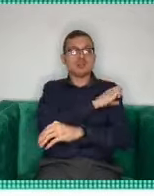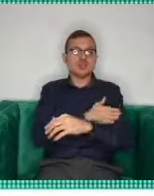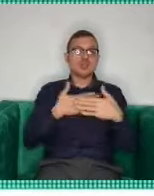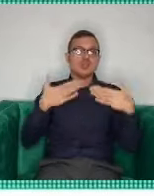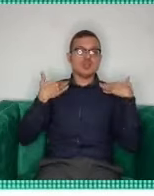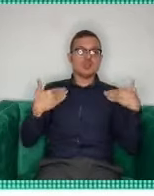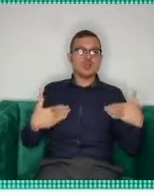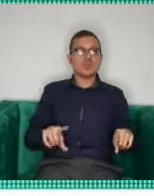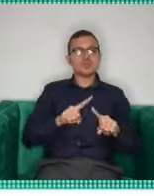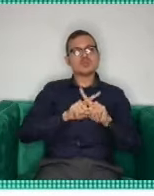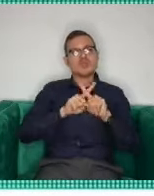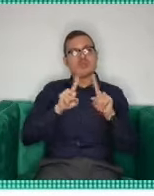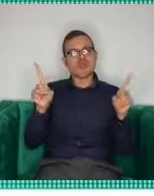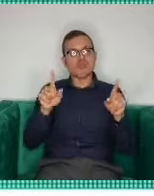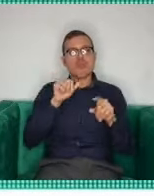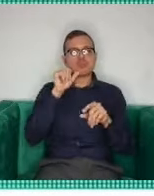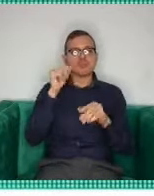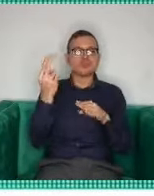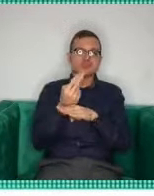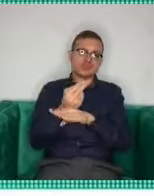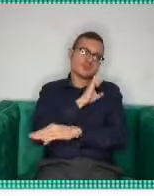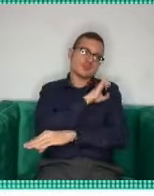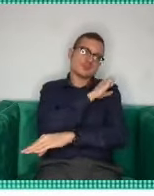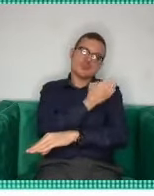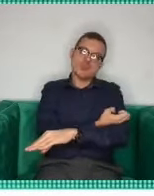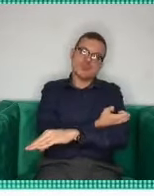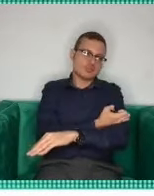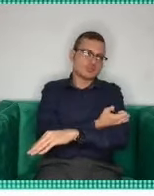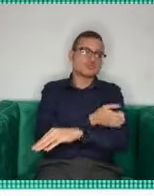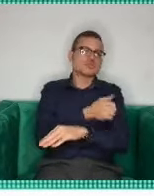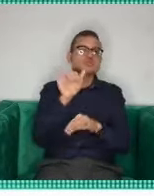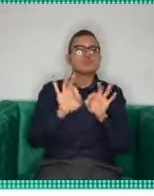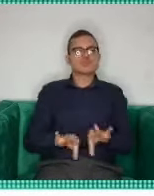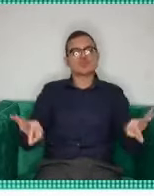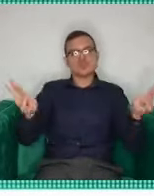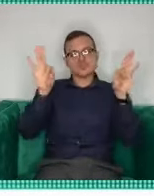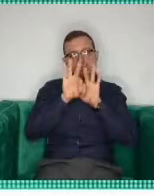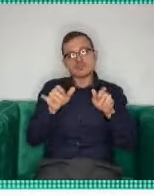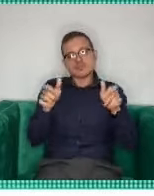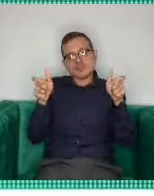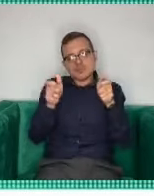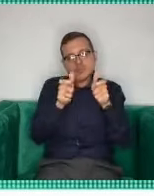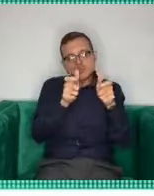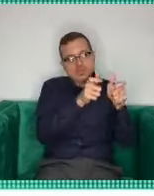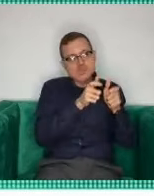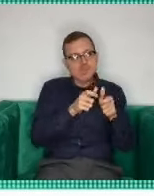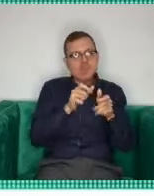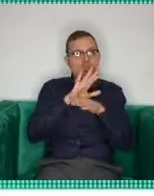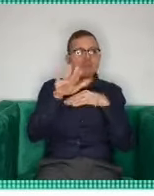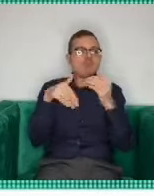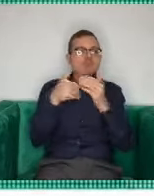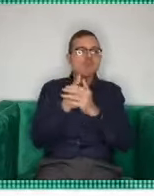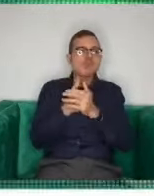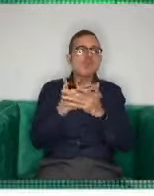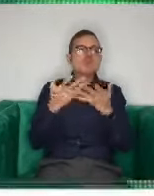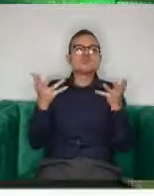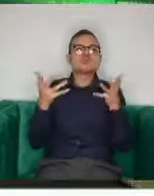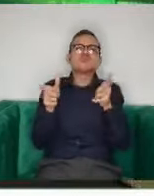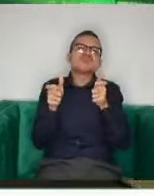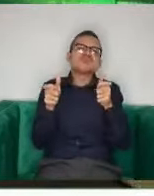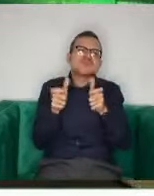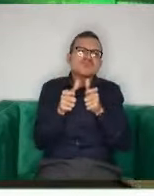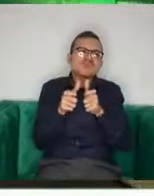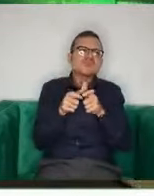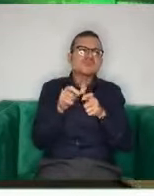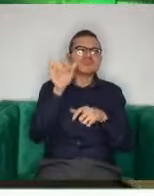Por eso es bien importante las porciones. ¿Qué podría ser una porción de ese snack a mitad de mañana